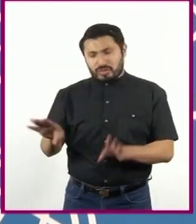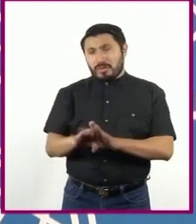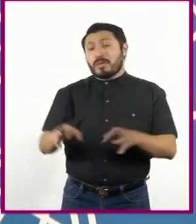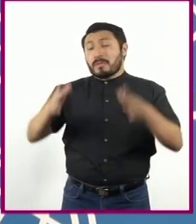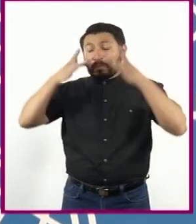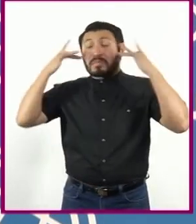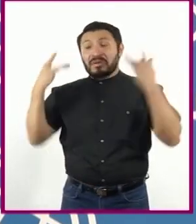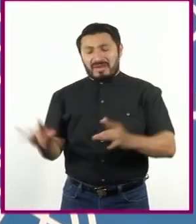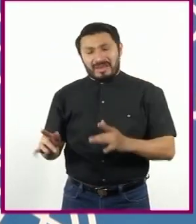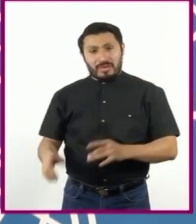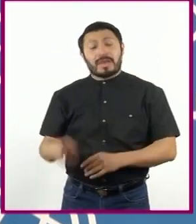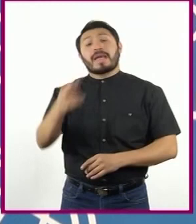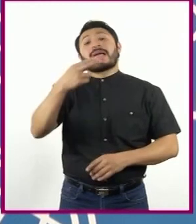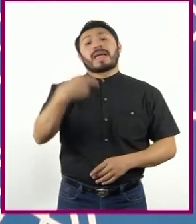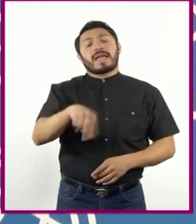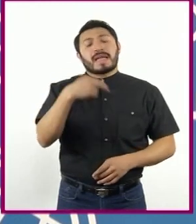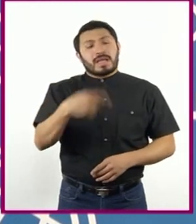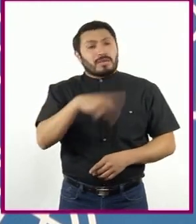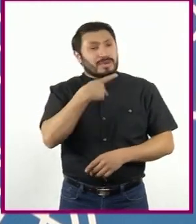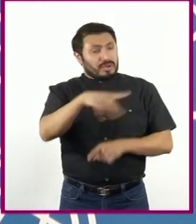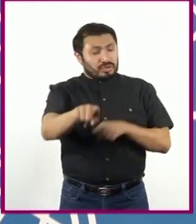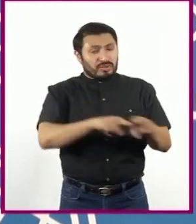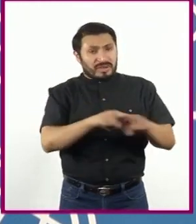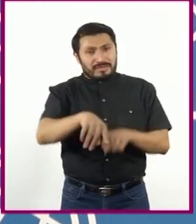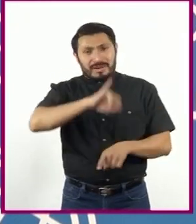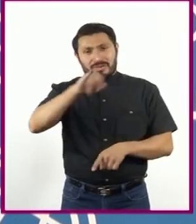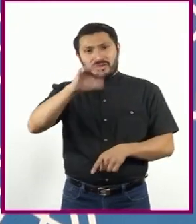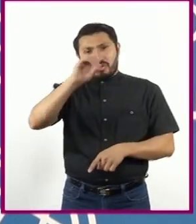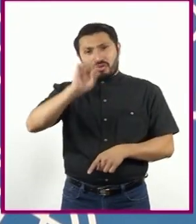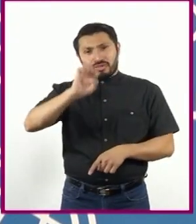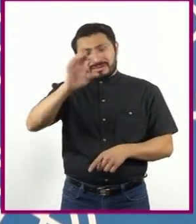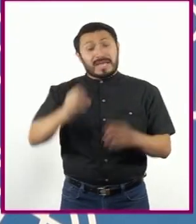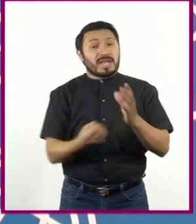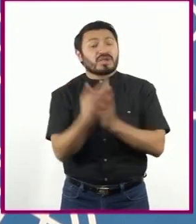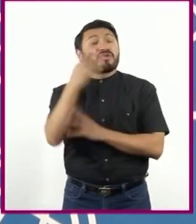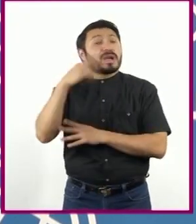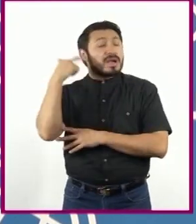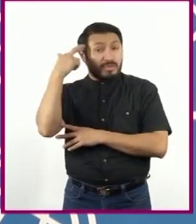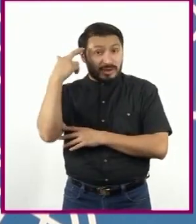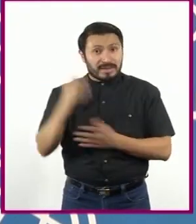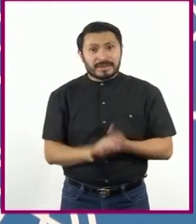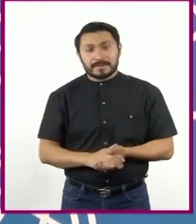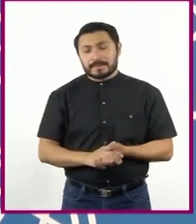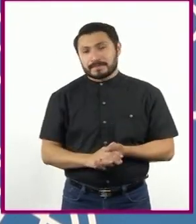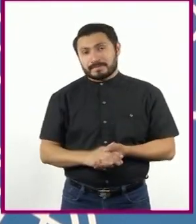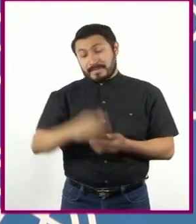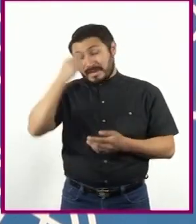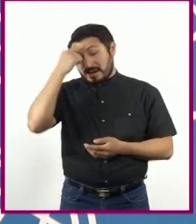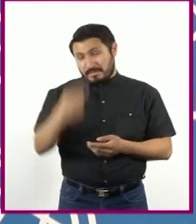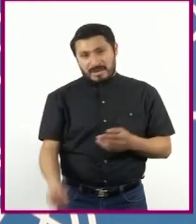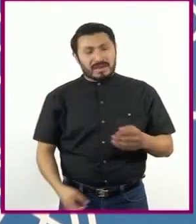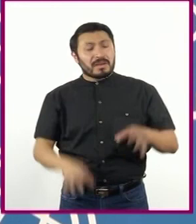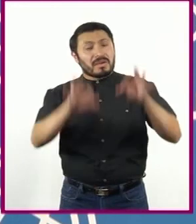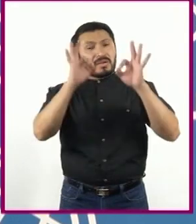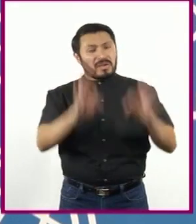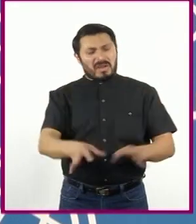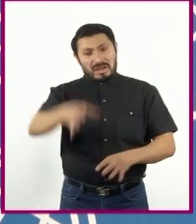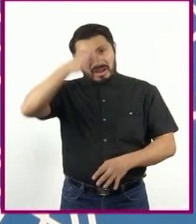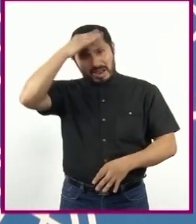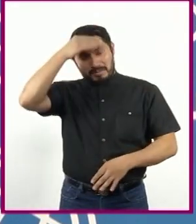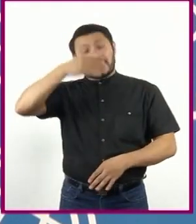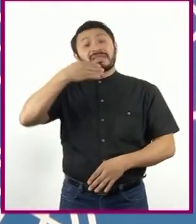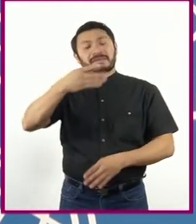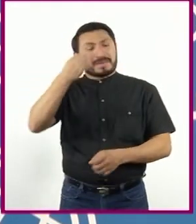y nombrar emperador a su hermano José Bonaparte. Para reforzar y consolidar lo aprendido en